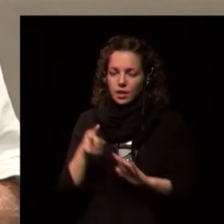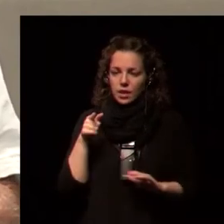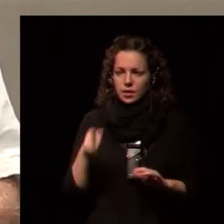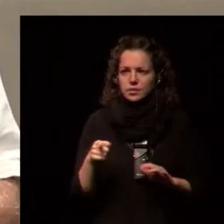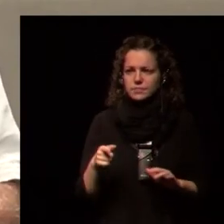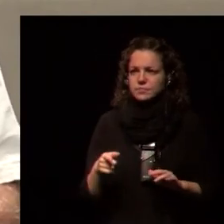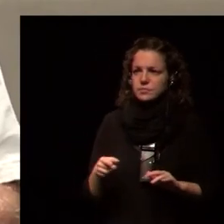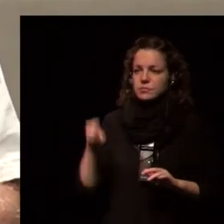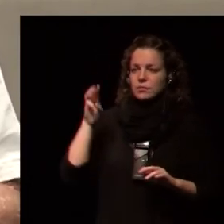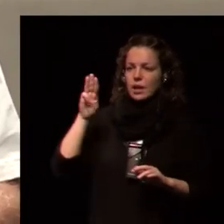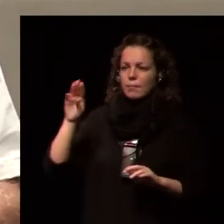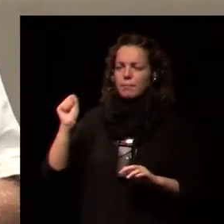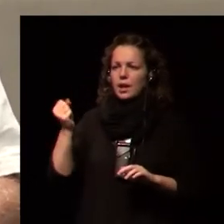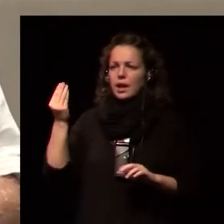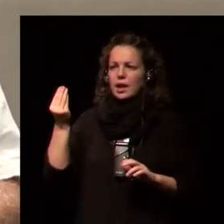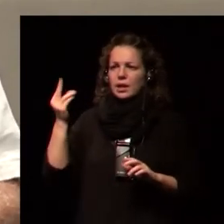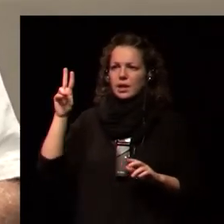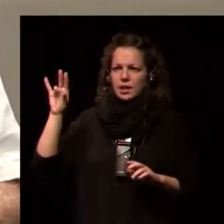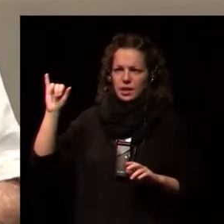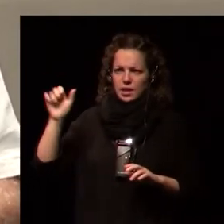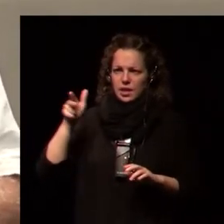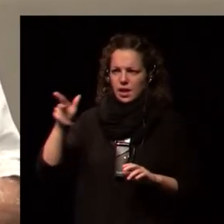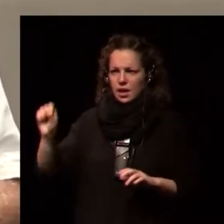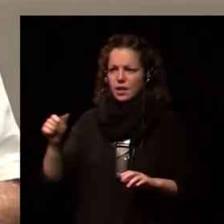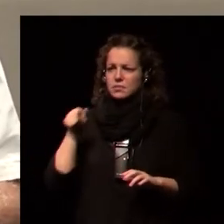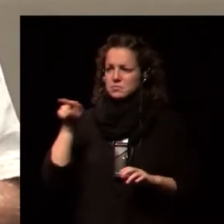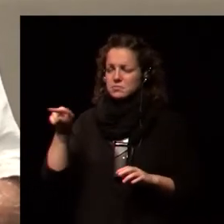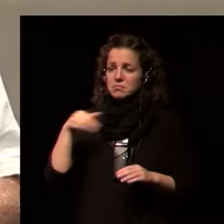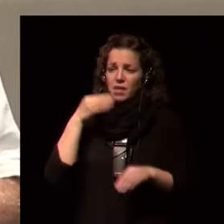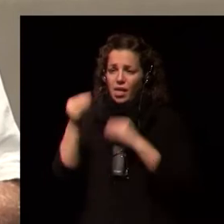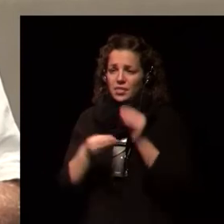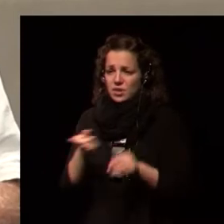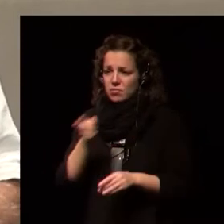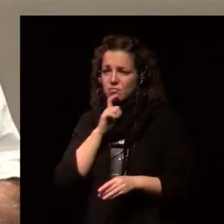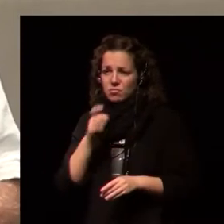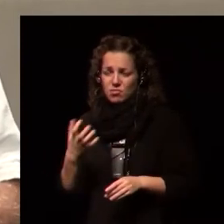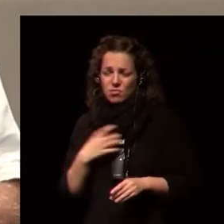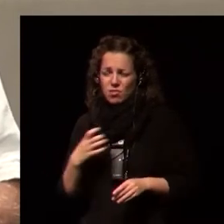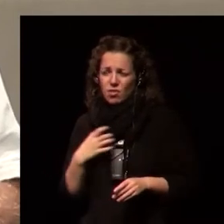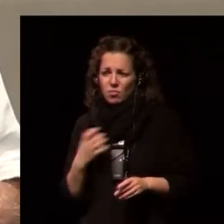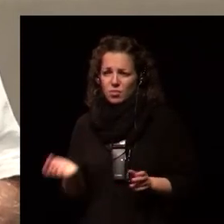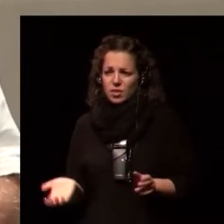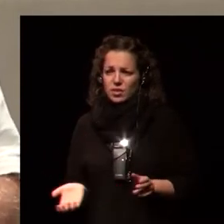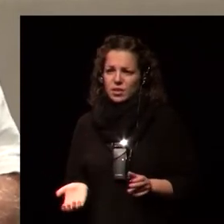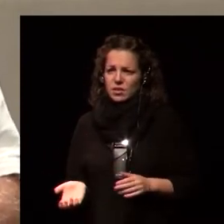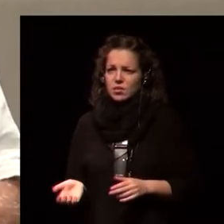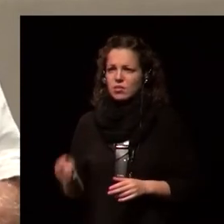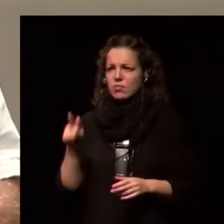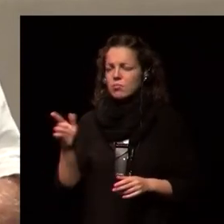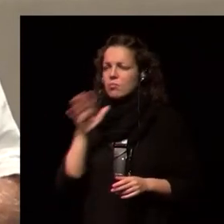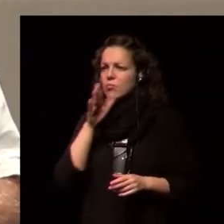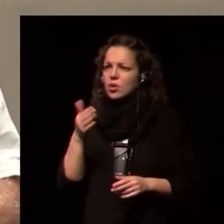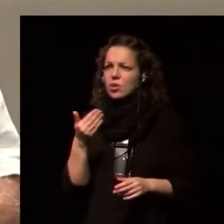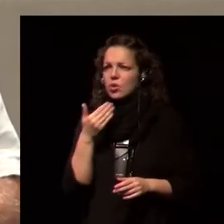o pakeha, como les llaman los maoríes, pudiera haberlo hecho porque eran considerados como